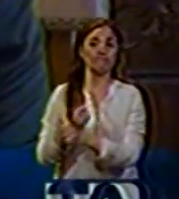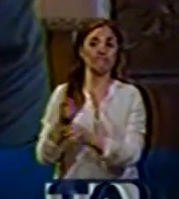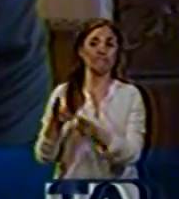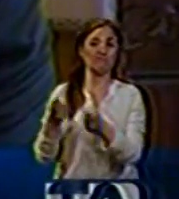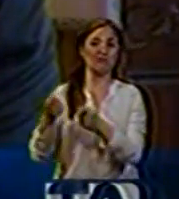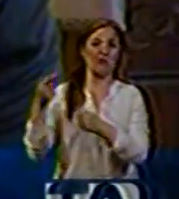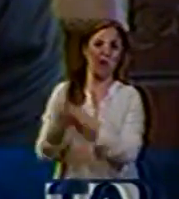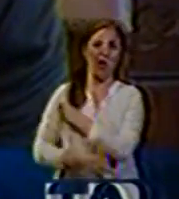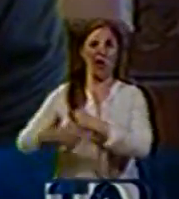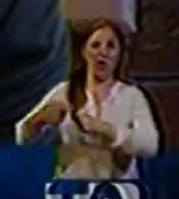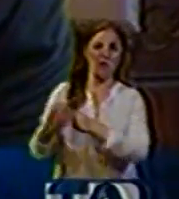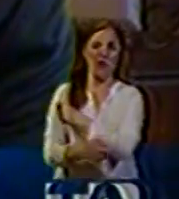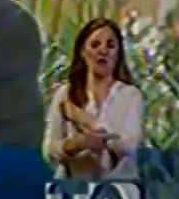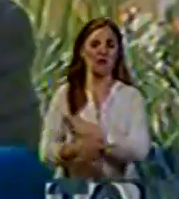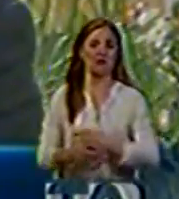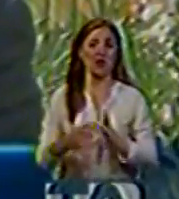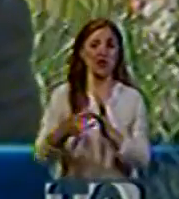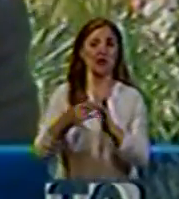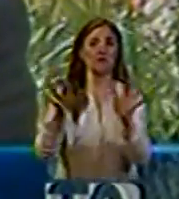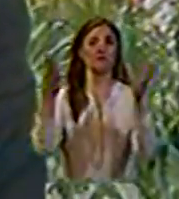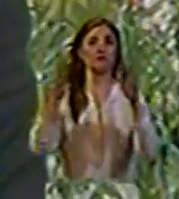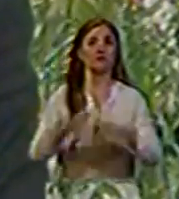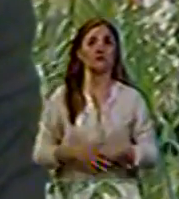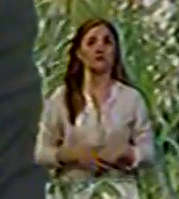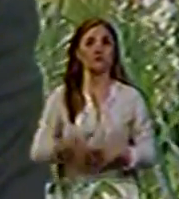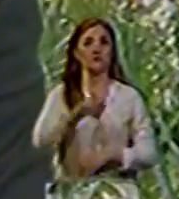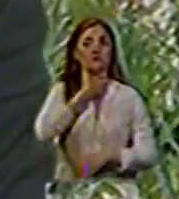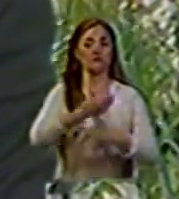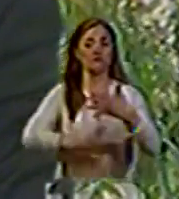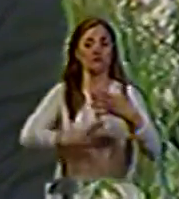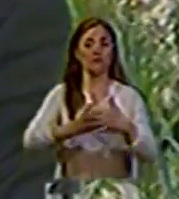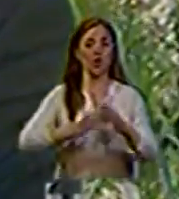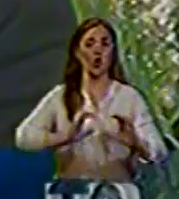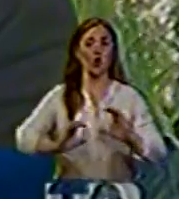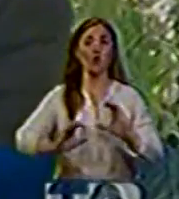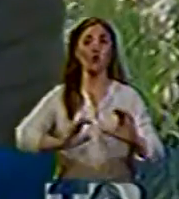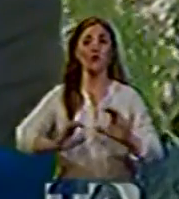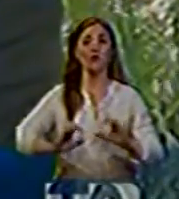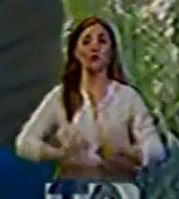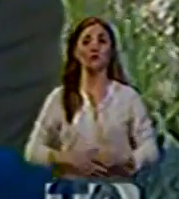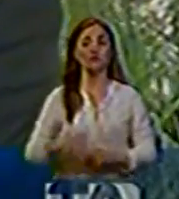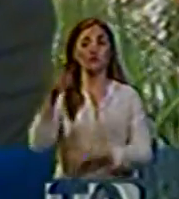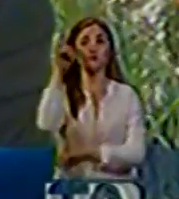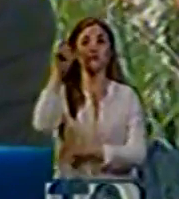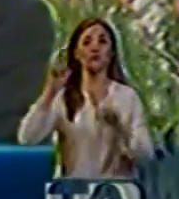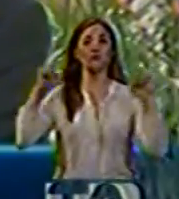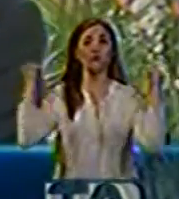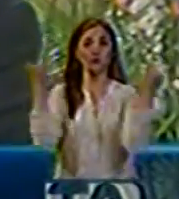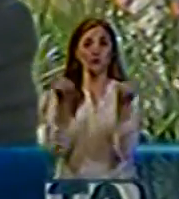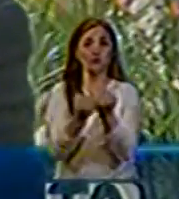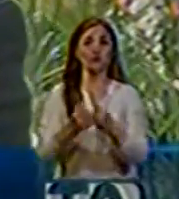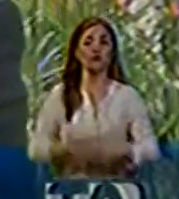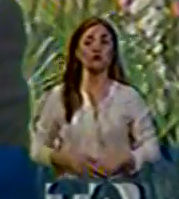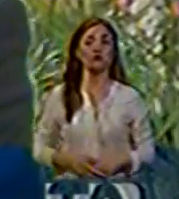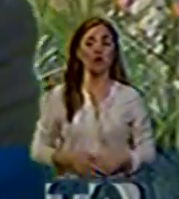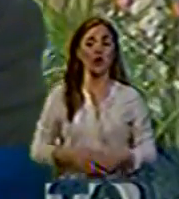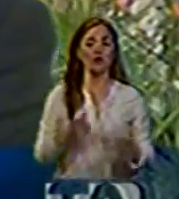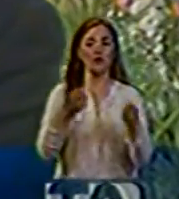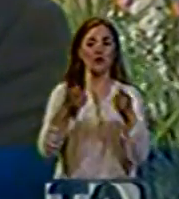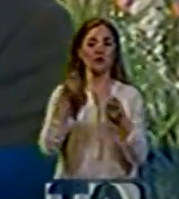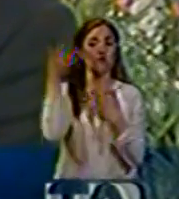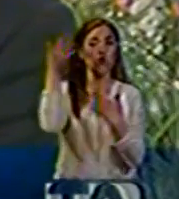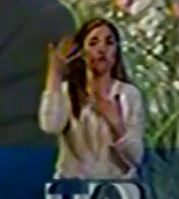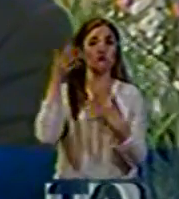más sancionador que orientador. Periodistas, medios de comunicación, líderes sociales, dirigentes